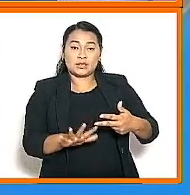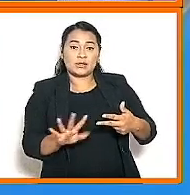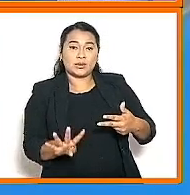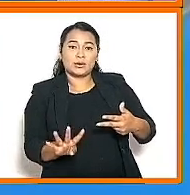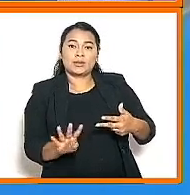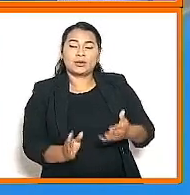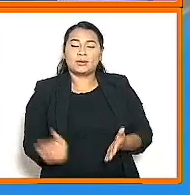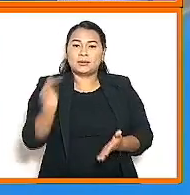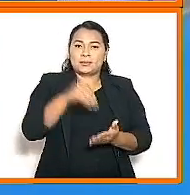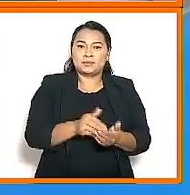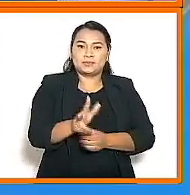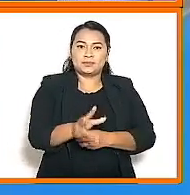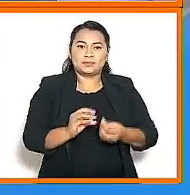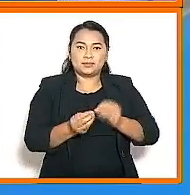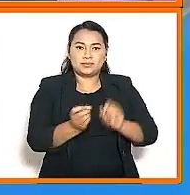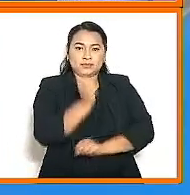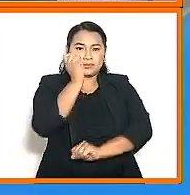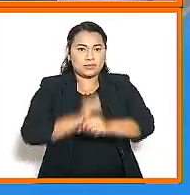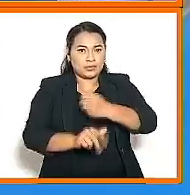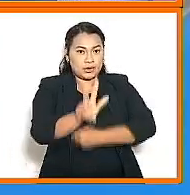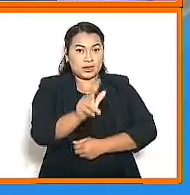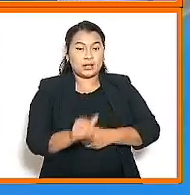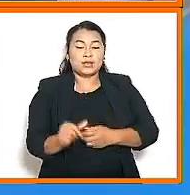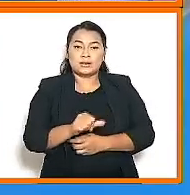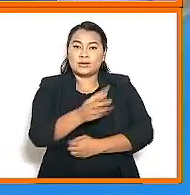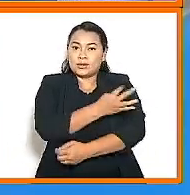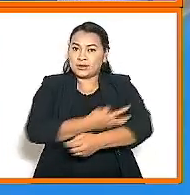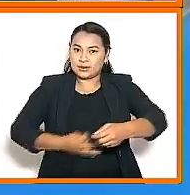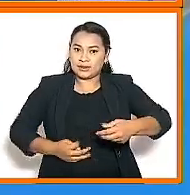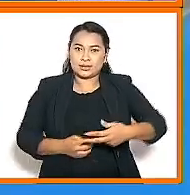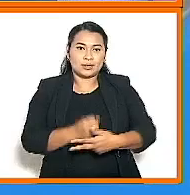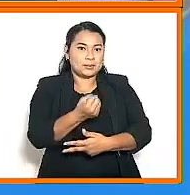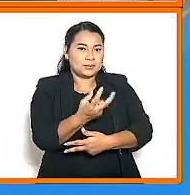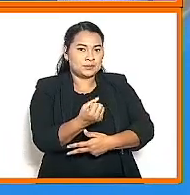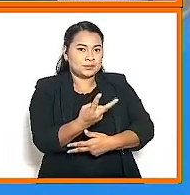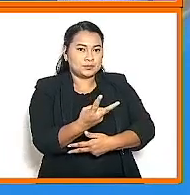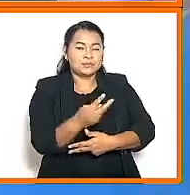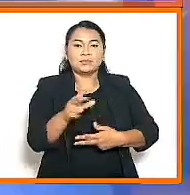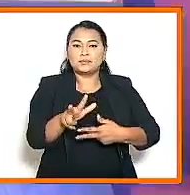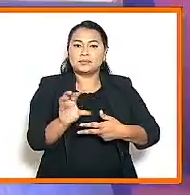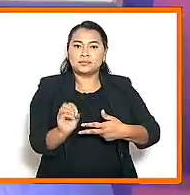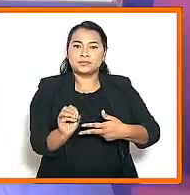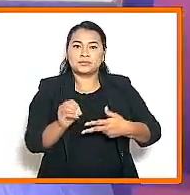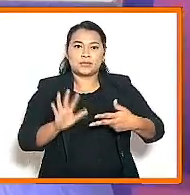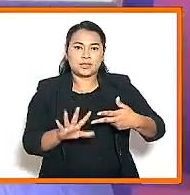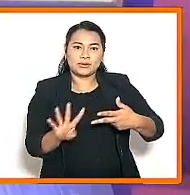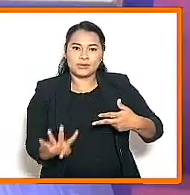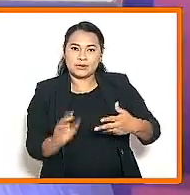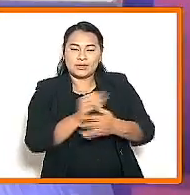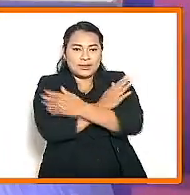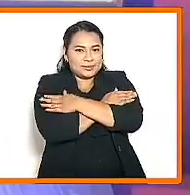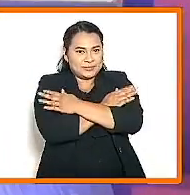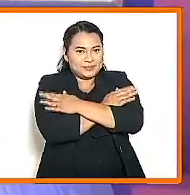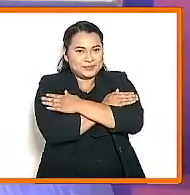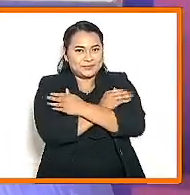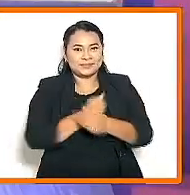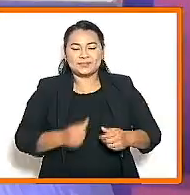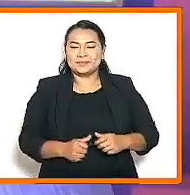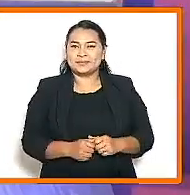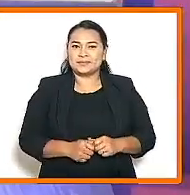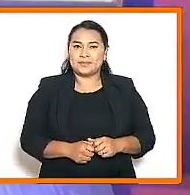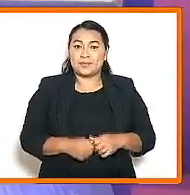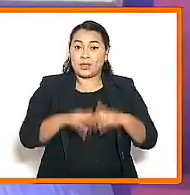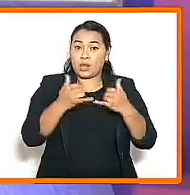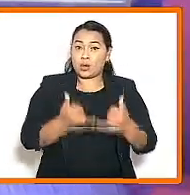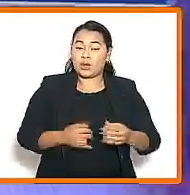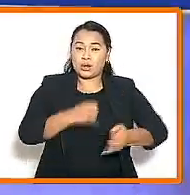54. Los números ganadores en Pega 3 esta hermosa tarde son 12, 30 y 54. Muchas felicidades. Es momento de